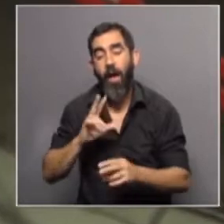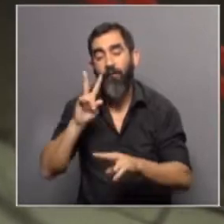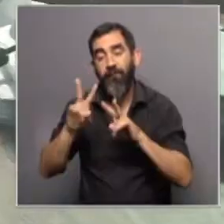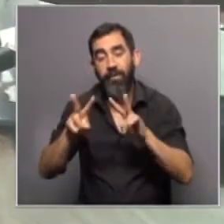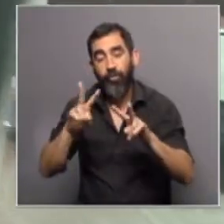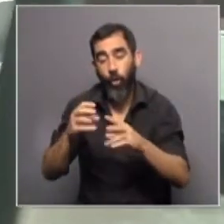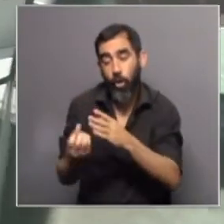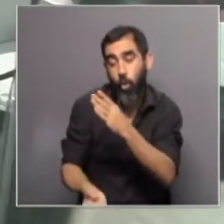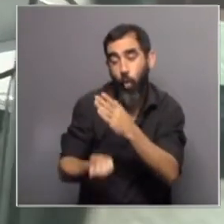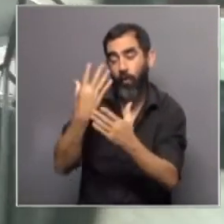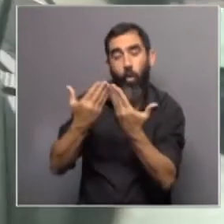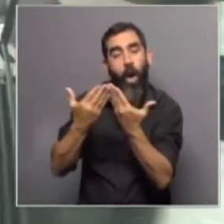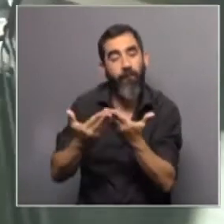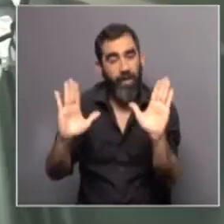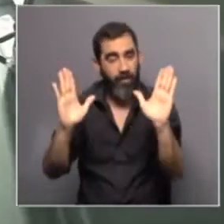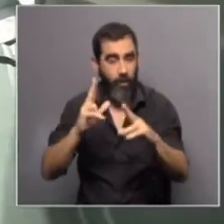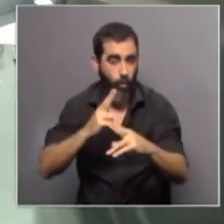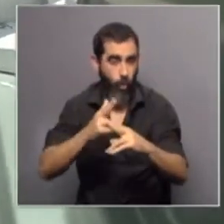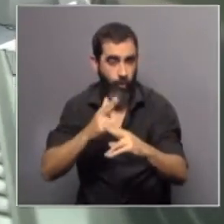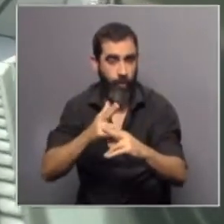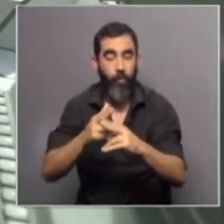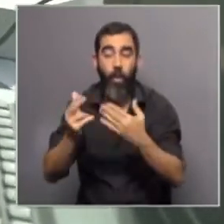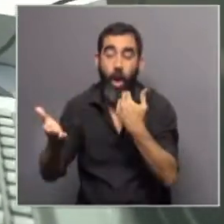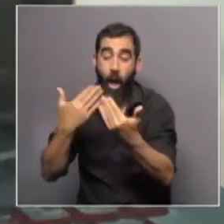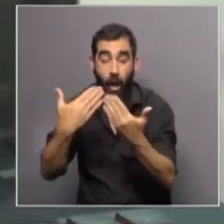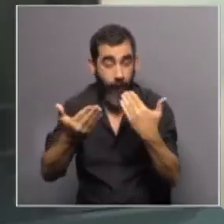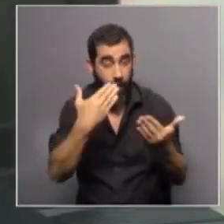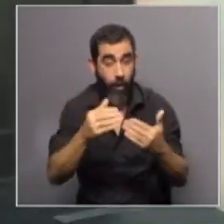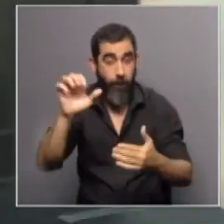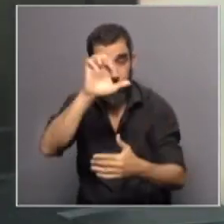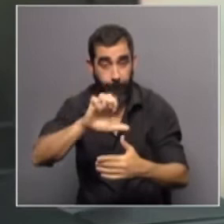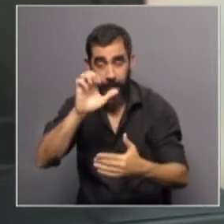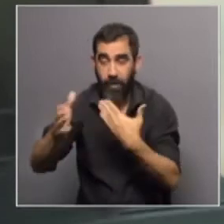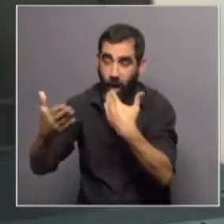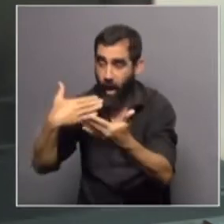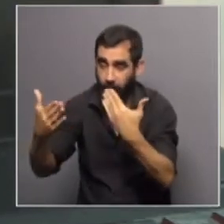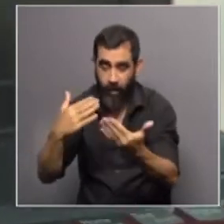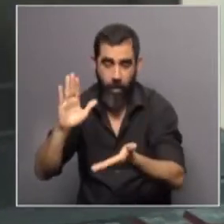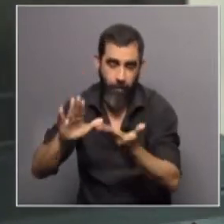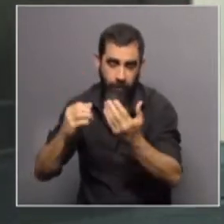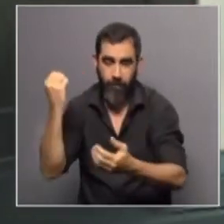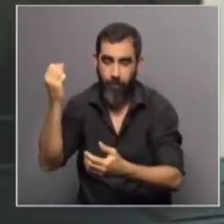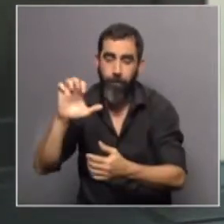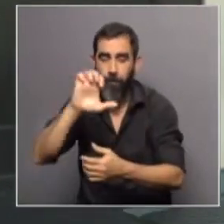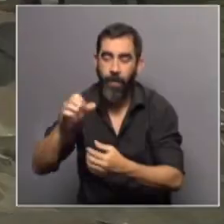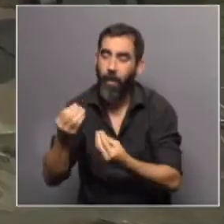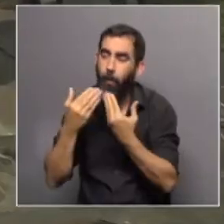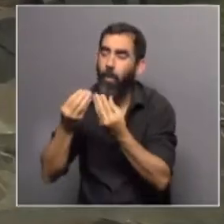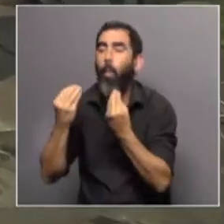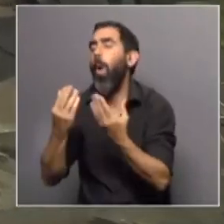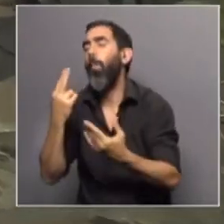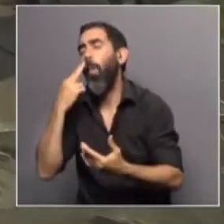llama innovación abierta, que es conversar con las empresas, fundamentalmente, ir y preguntarles cuál es tu